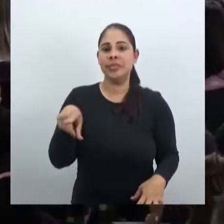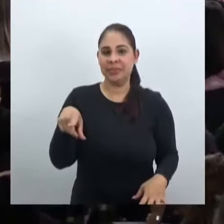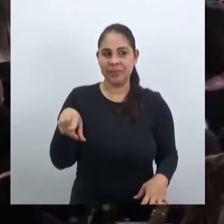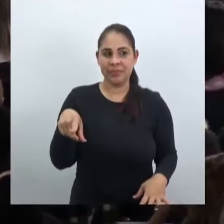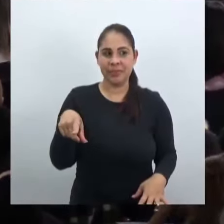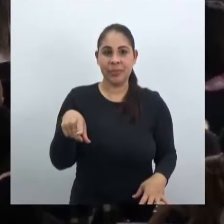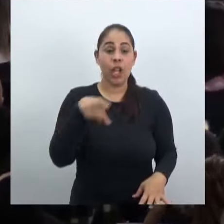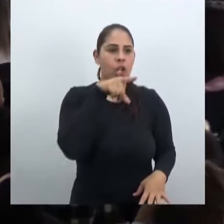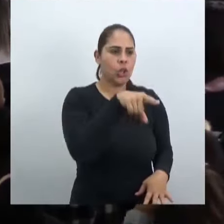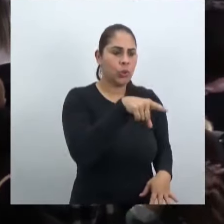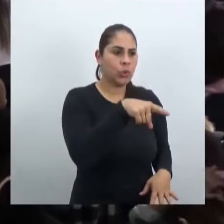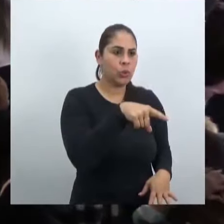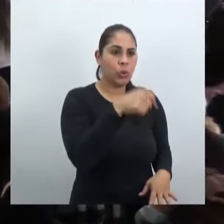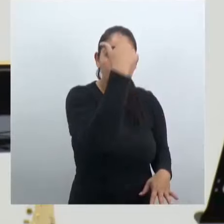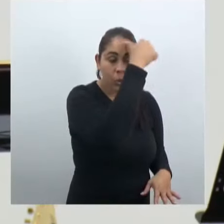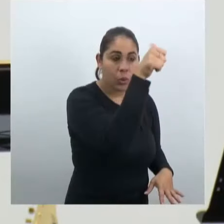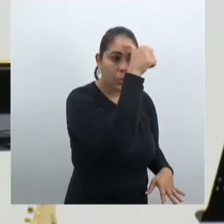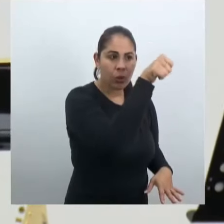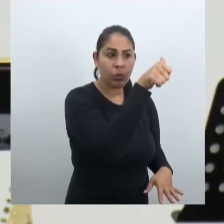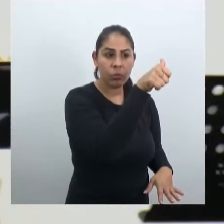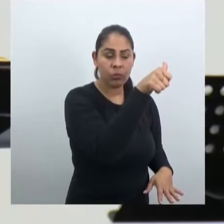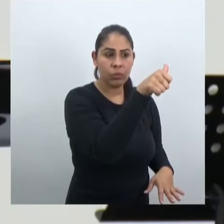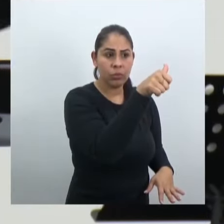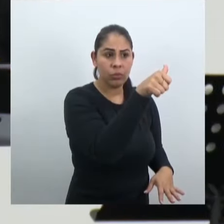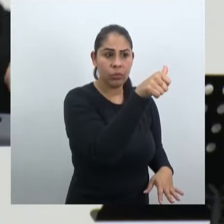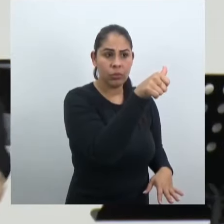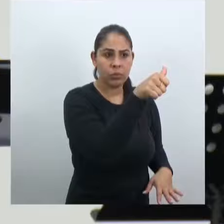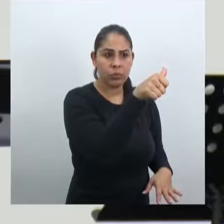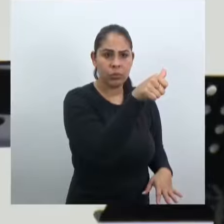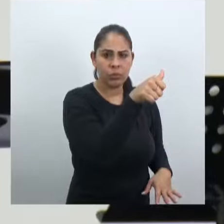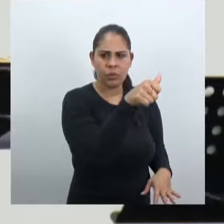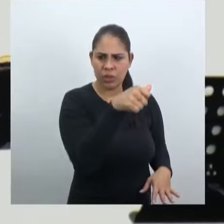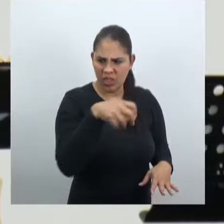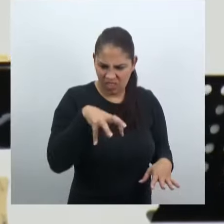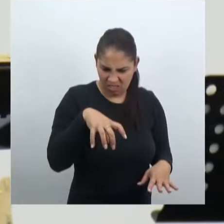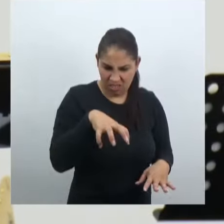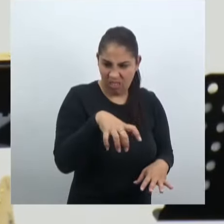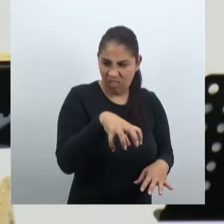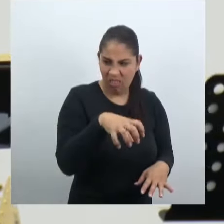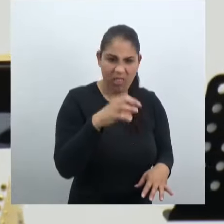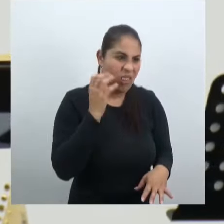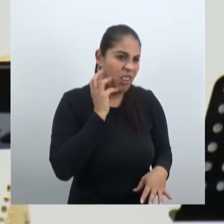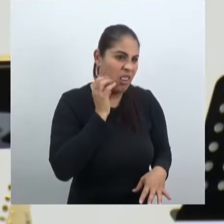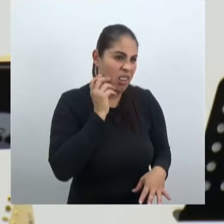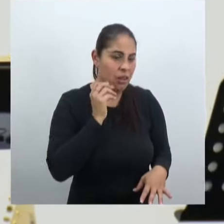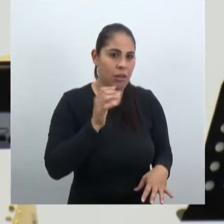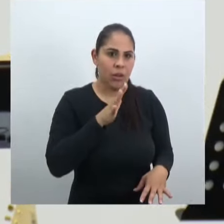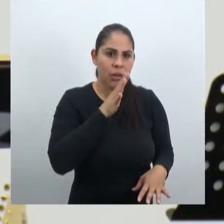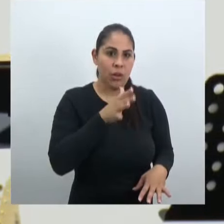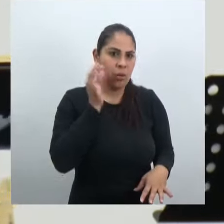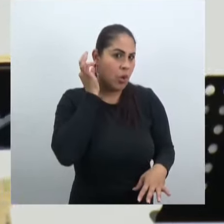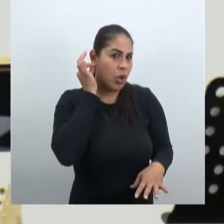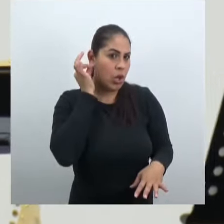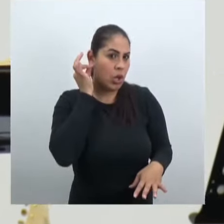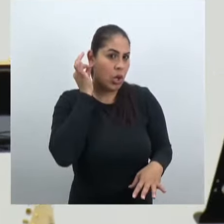Y tú, hombre, no eres un bicho raro porque Gina Lolo Brigida se fue con otro.